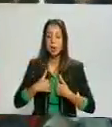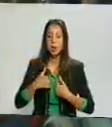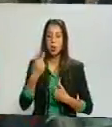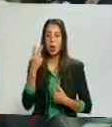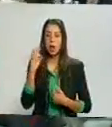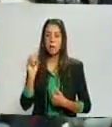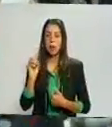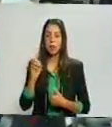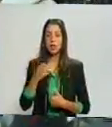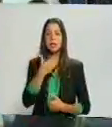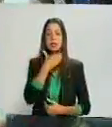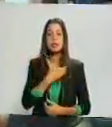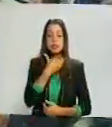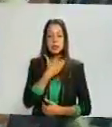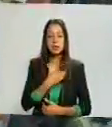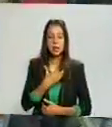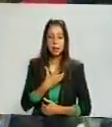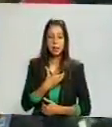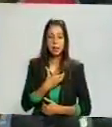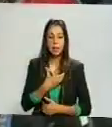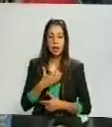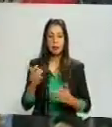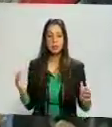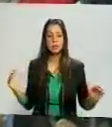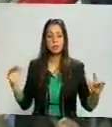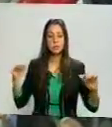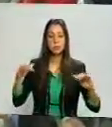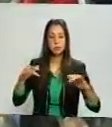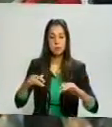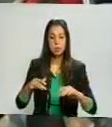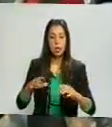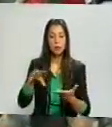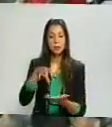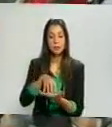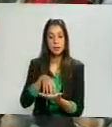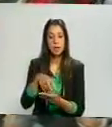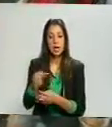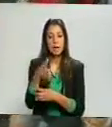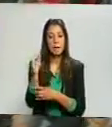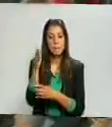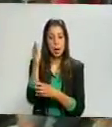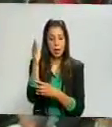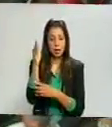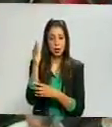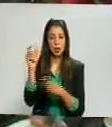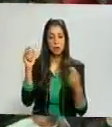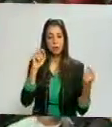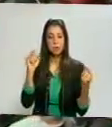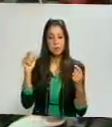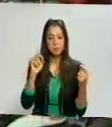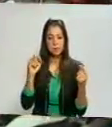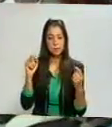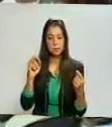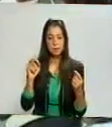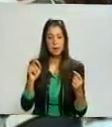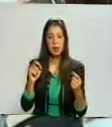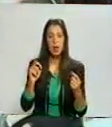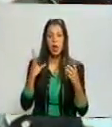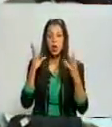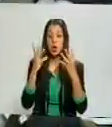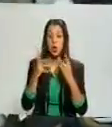de diciembre, el hemiciclo protocolar del Palacio Federal Legislativo se desarrolló la sesión